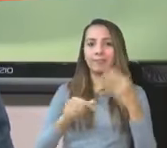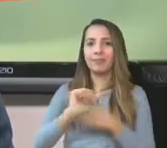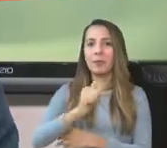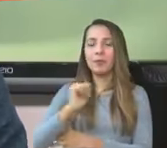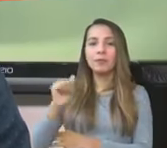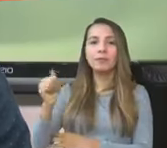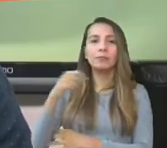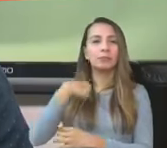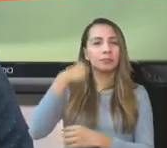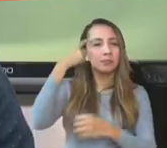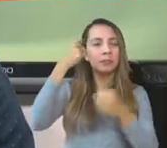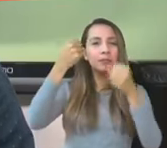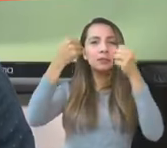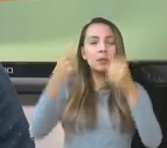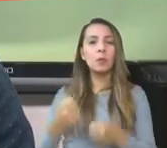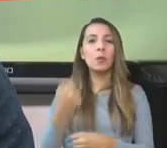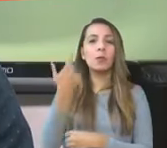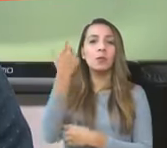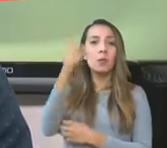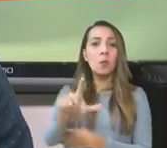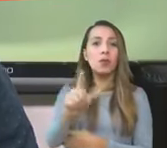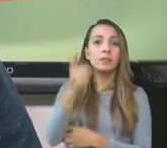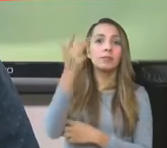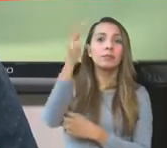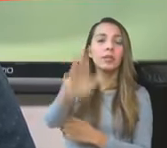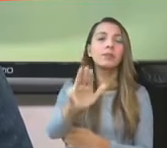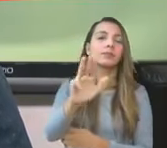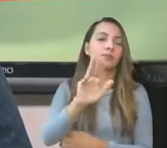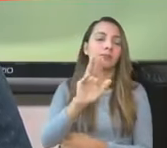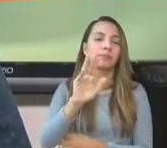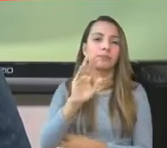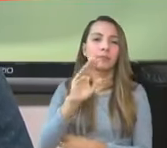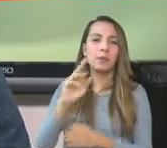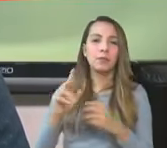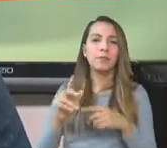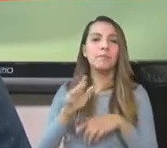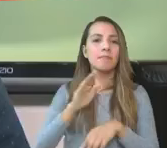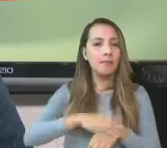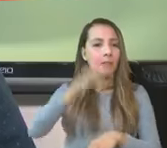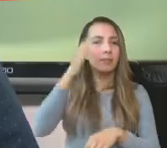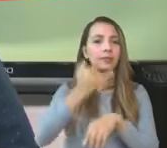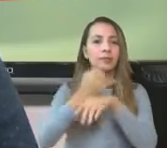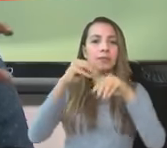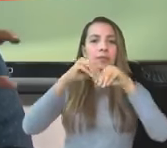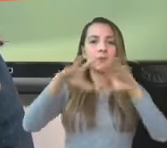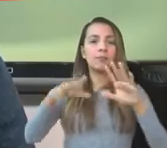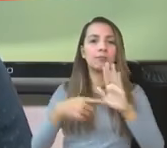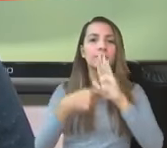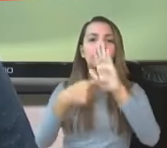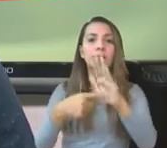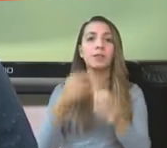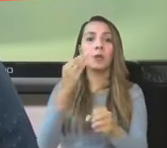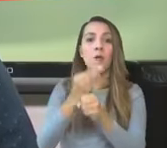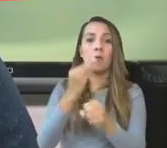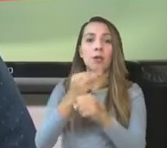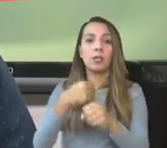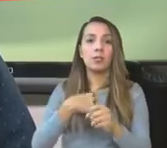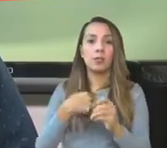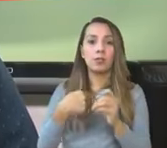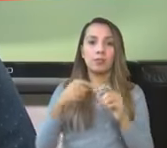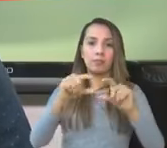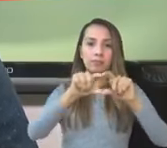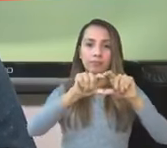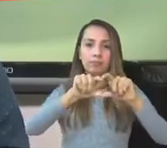seguramente el lunes y el miércoles estaremos llevándole esta información. Ahorita van a aparecer en